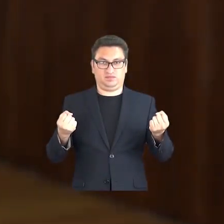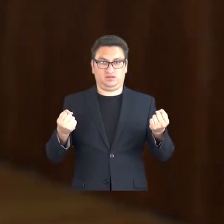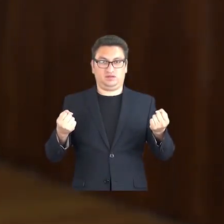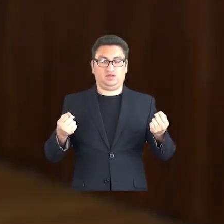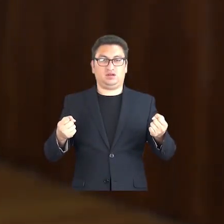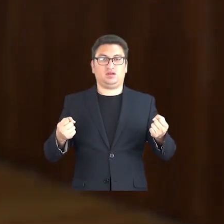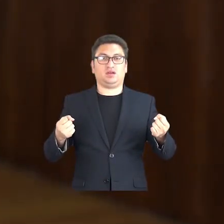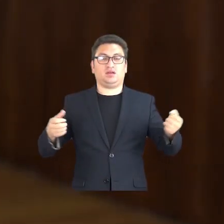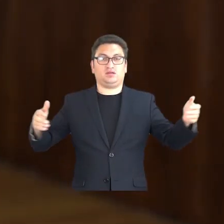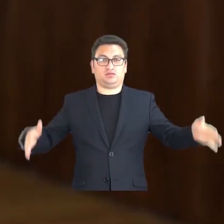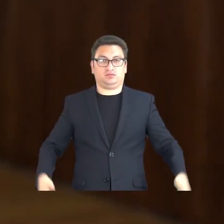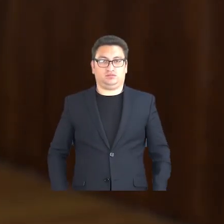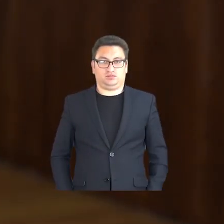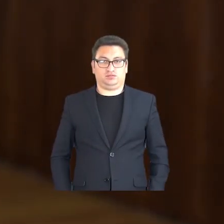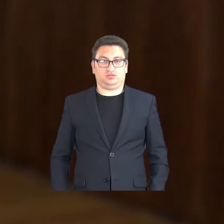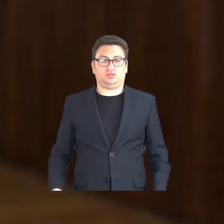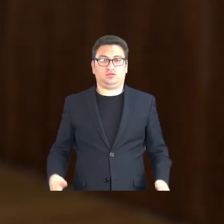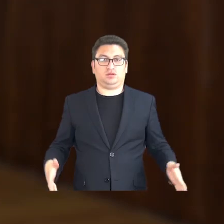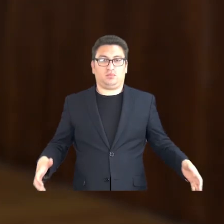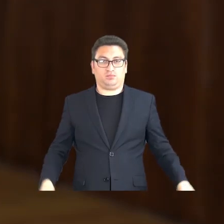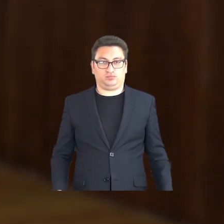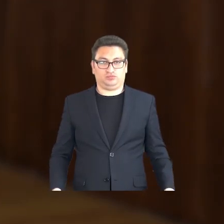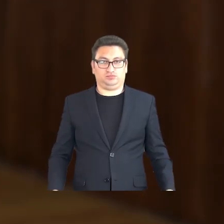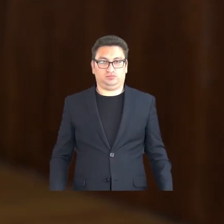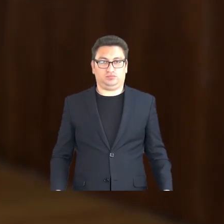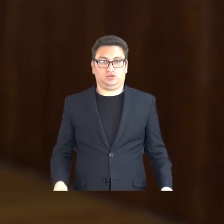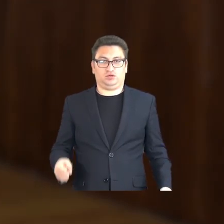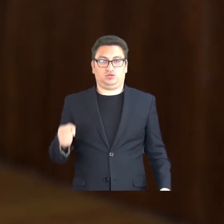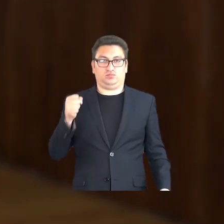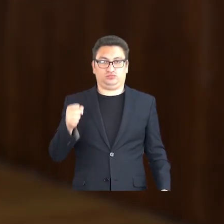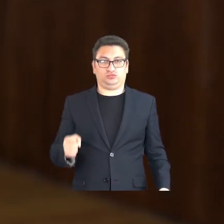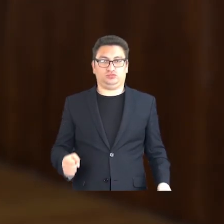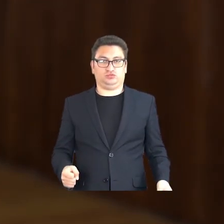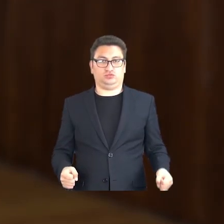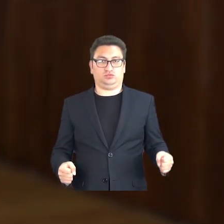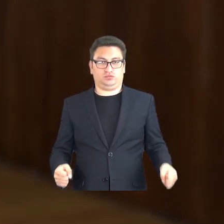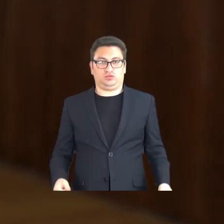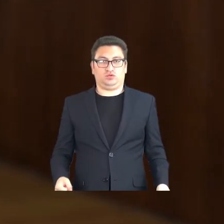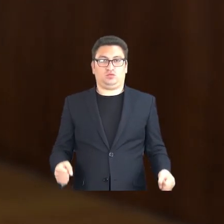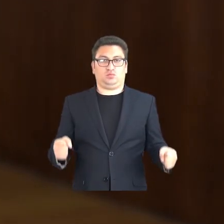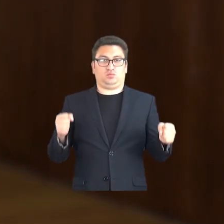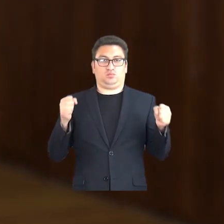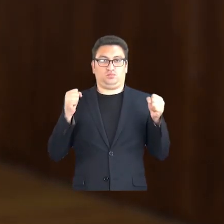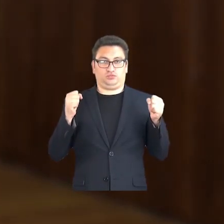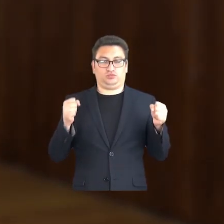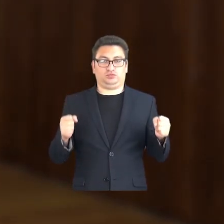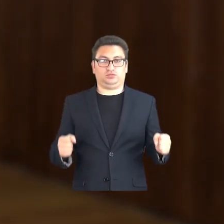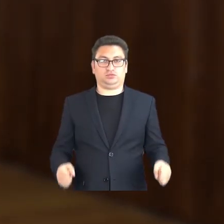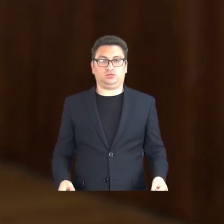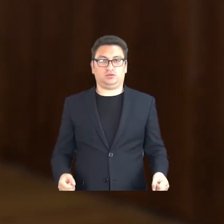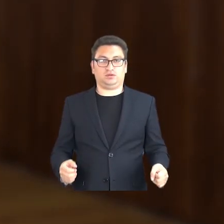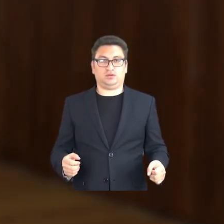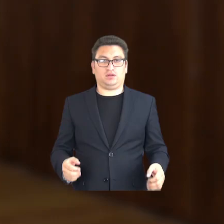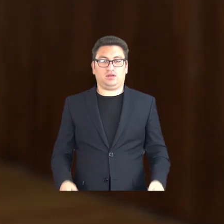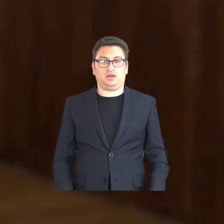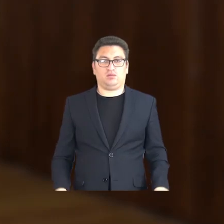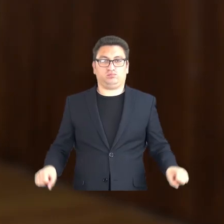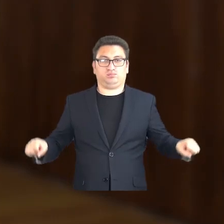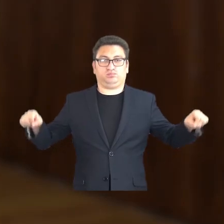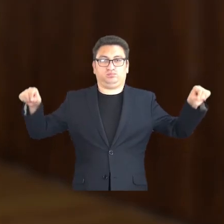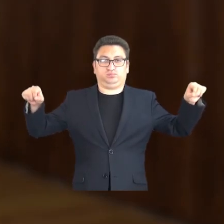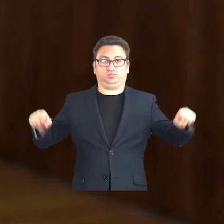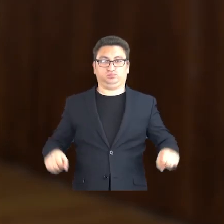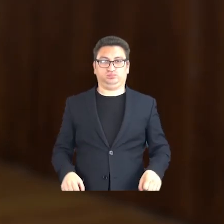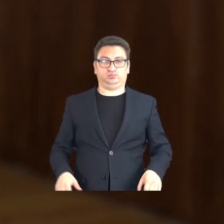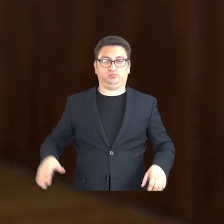Sostén un peso en cada mano, con los brazos a los lados y las palmas hacia adentro. Levanta ambos brazos hacia los